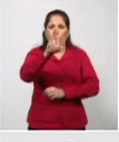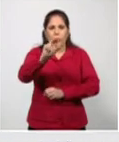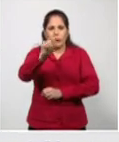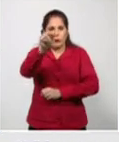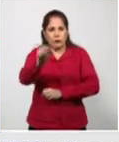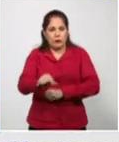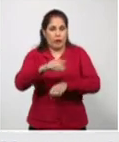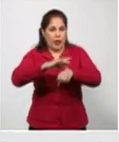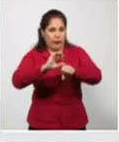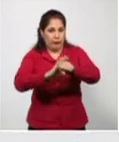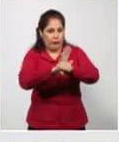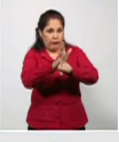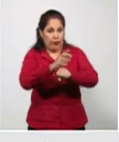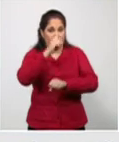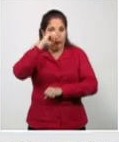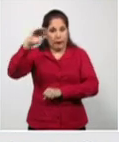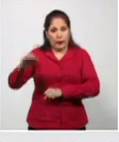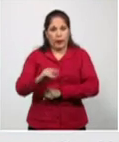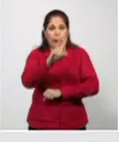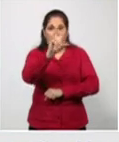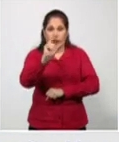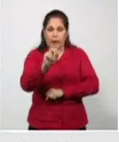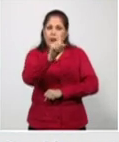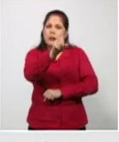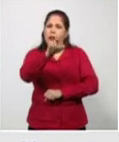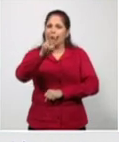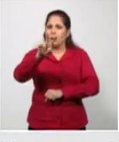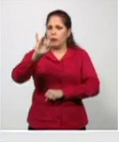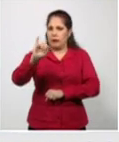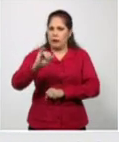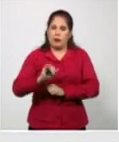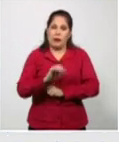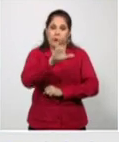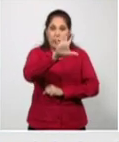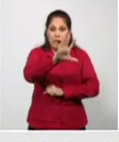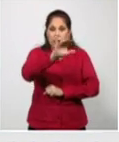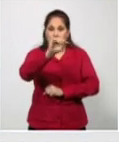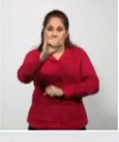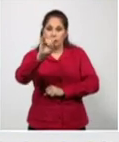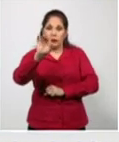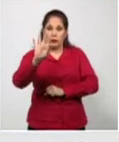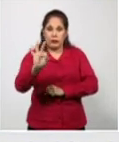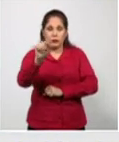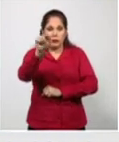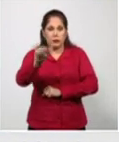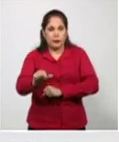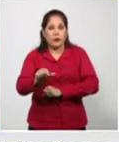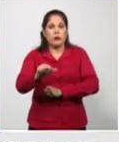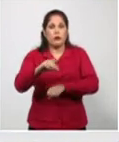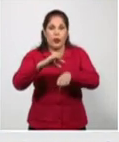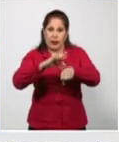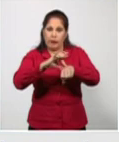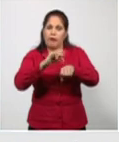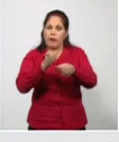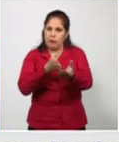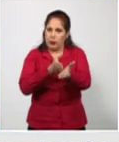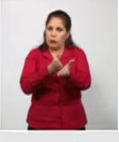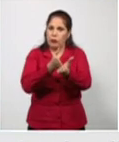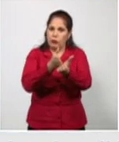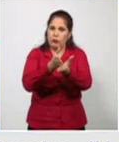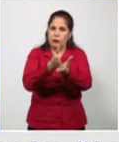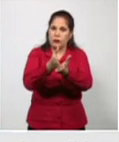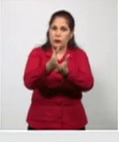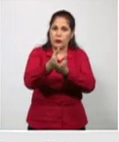diagnosticados, menores de 20 años 126, 568 pacientes activos en estos momentos en